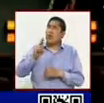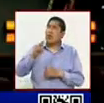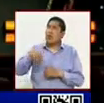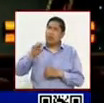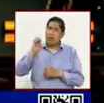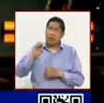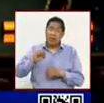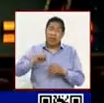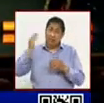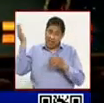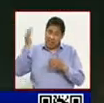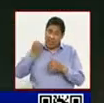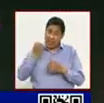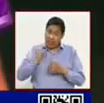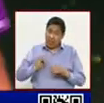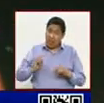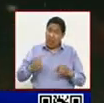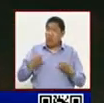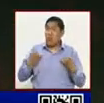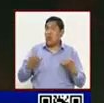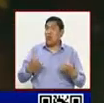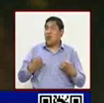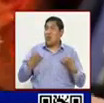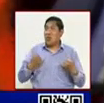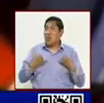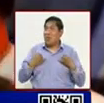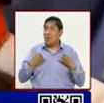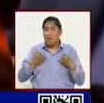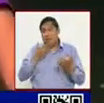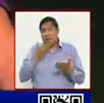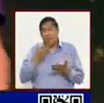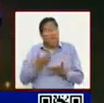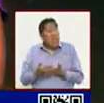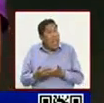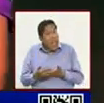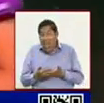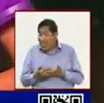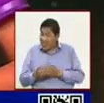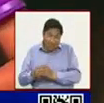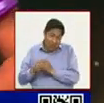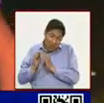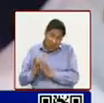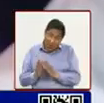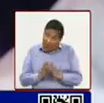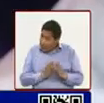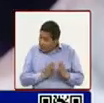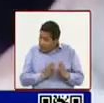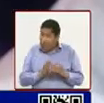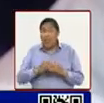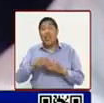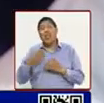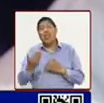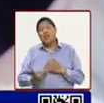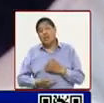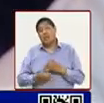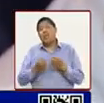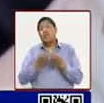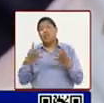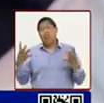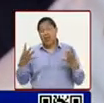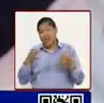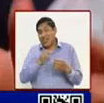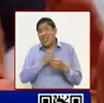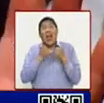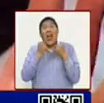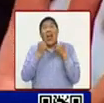en este sorteo. Es este muchachito que, bien por además la organización, invitó a varios